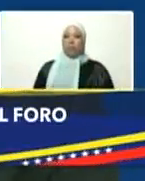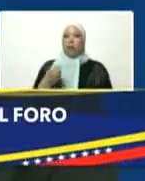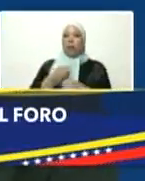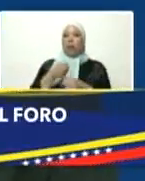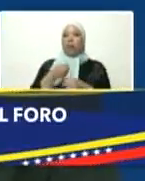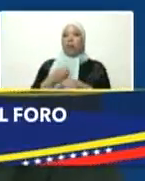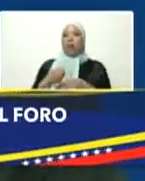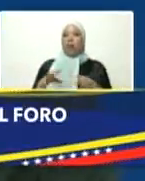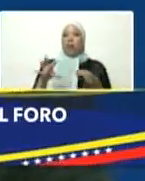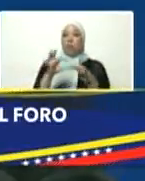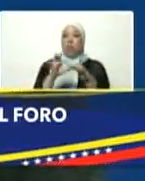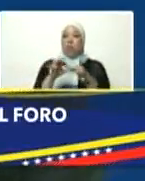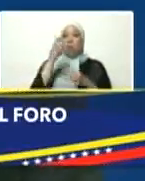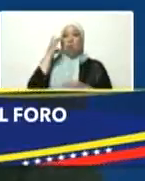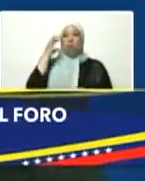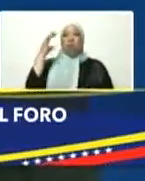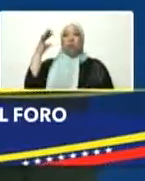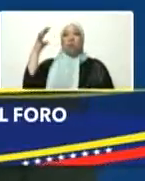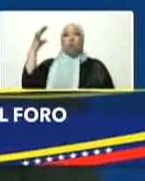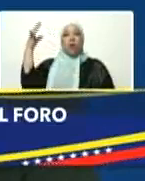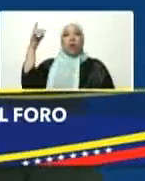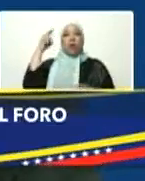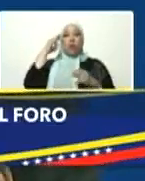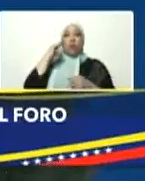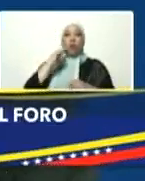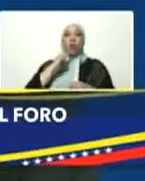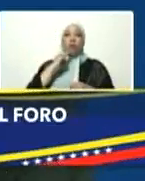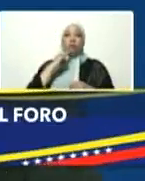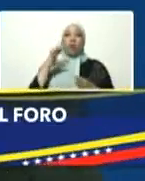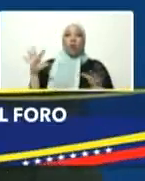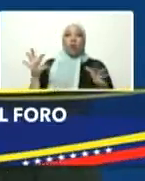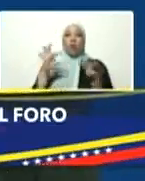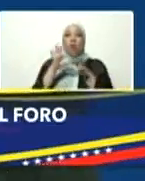Bolívar, de la patria grande. Hoy,